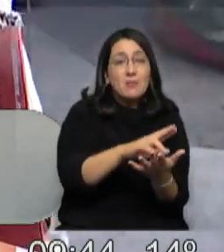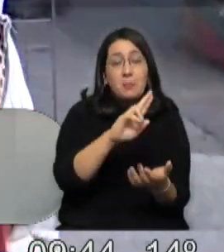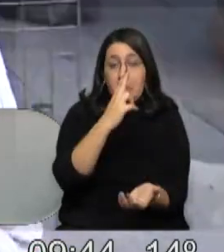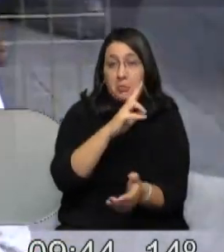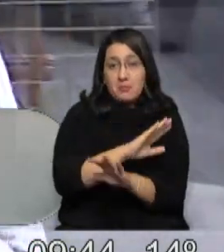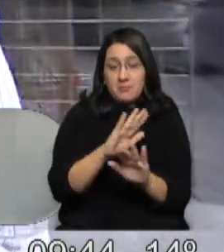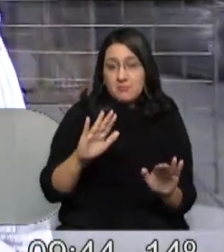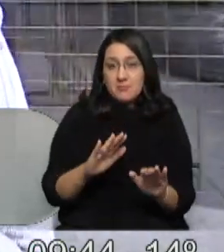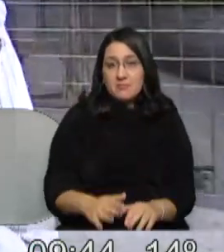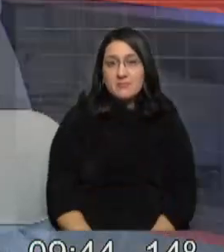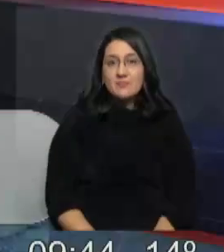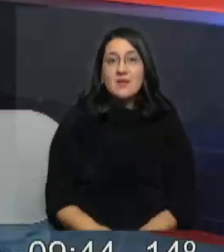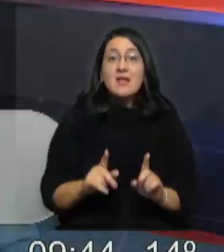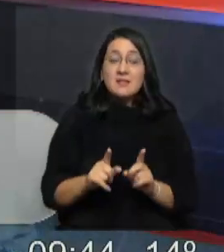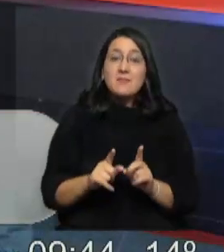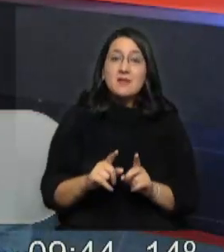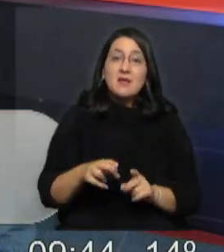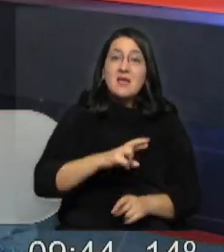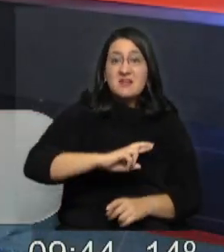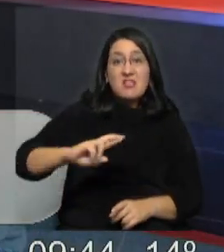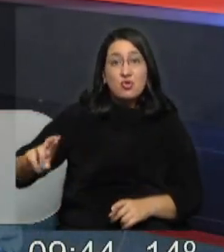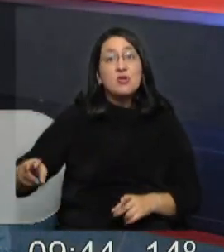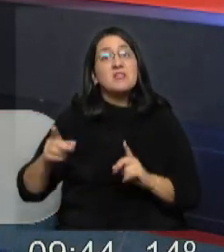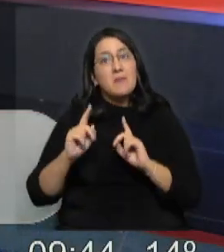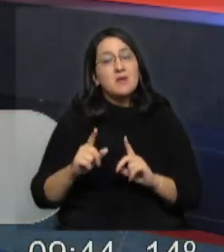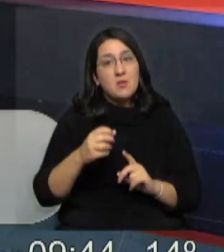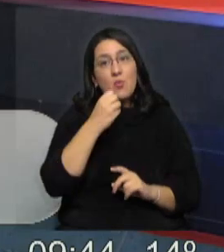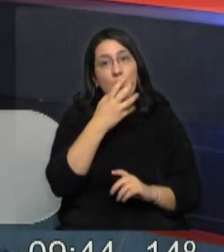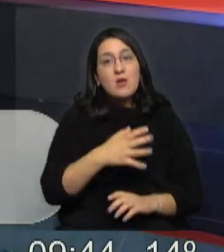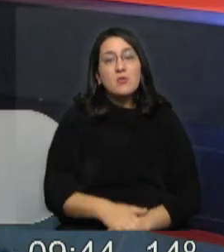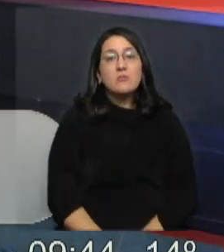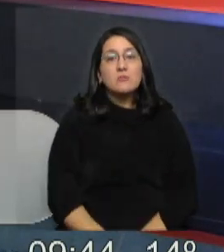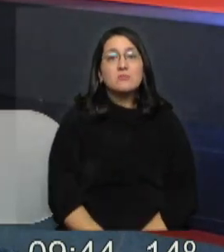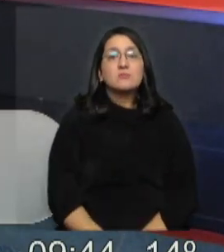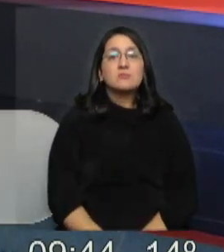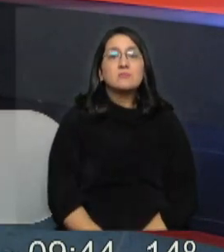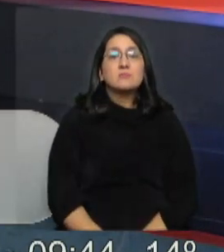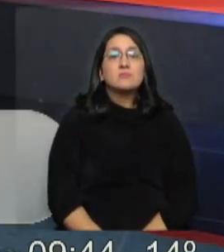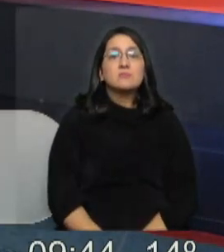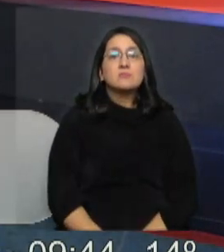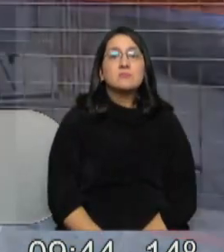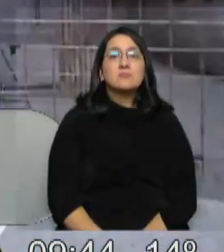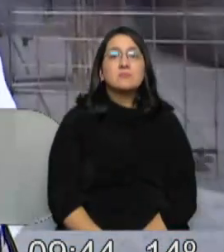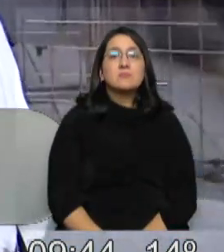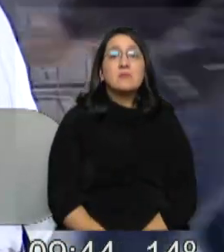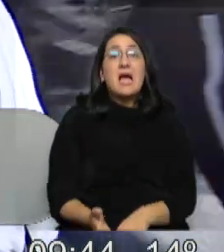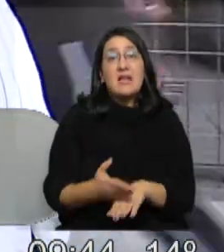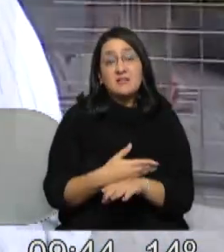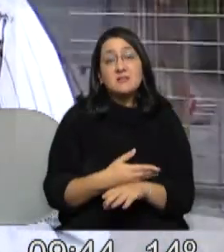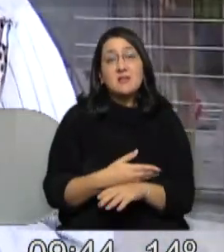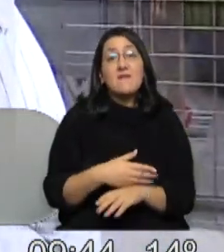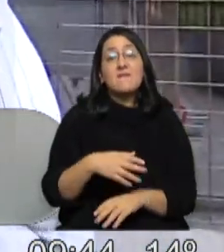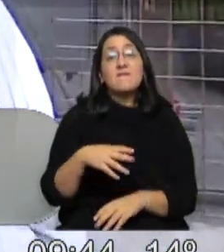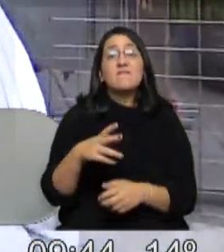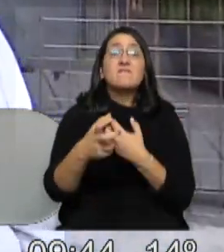saca y como que... Hay ratones que es mejor todavía para matar las cucarachas. Claro. Antes de usar veneno, ¿no? Más